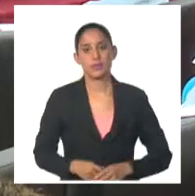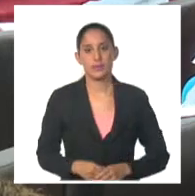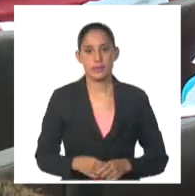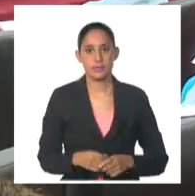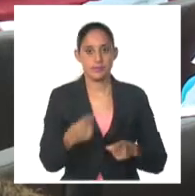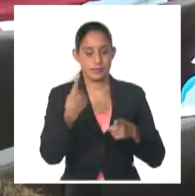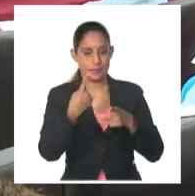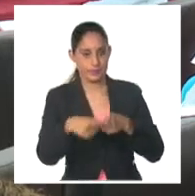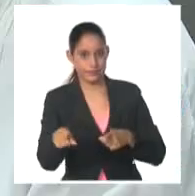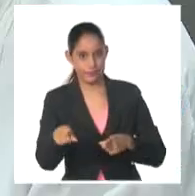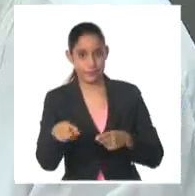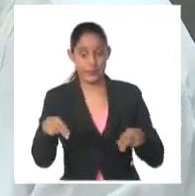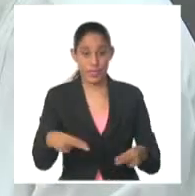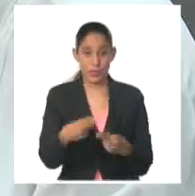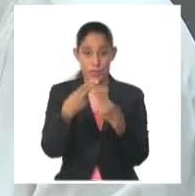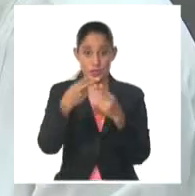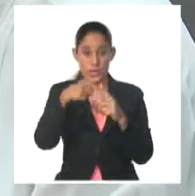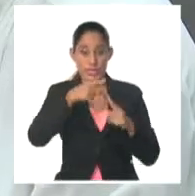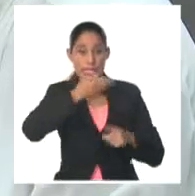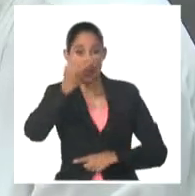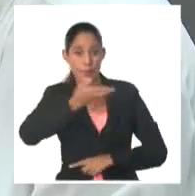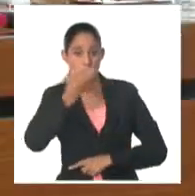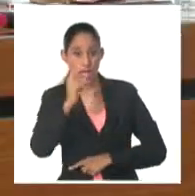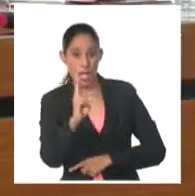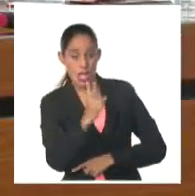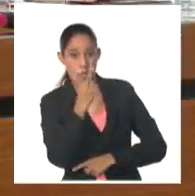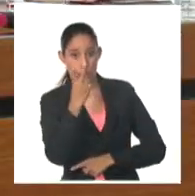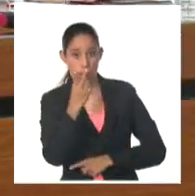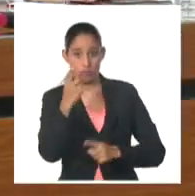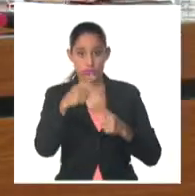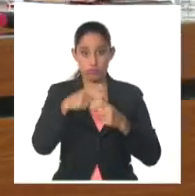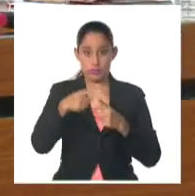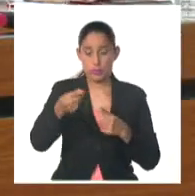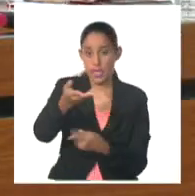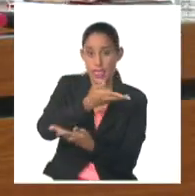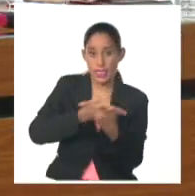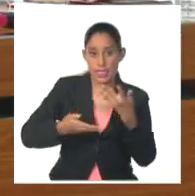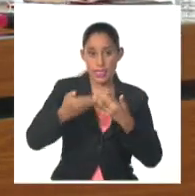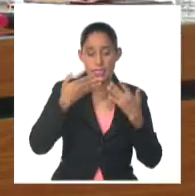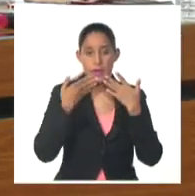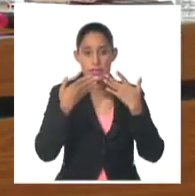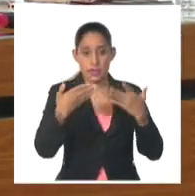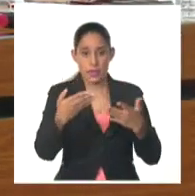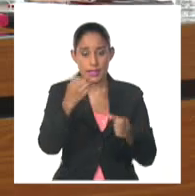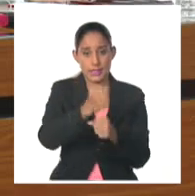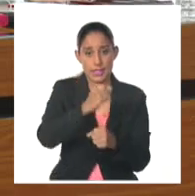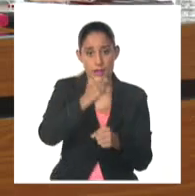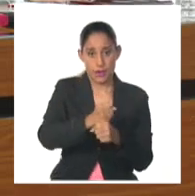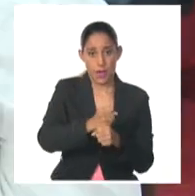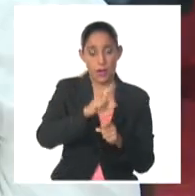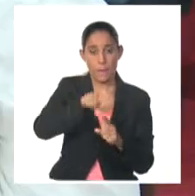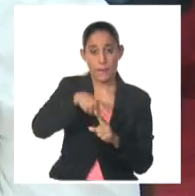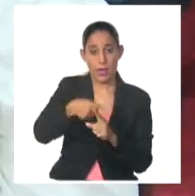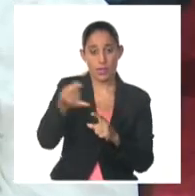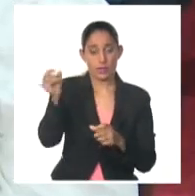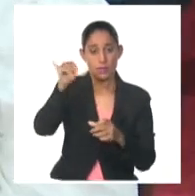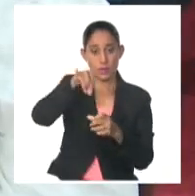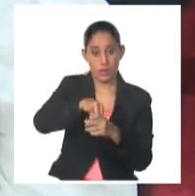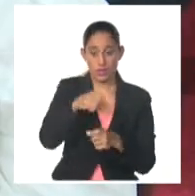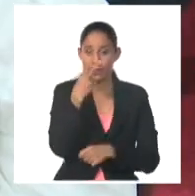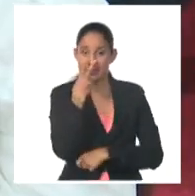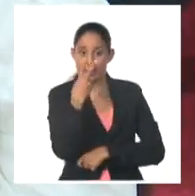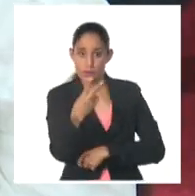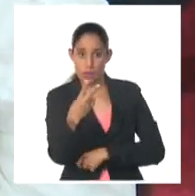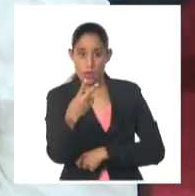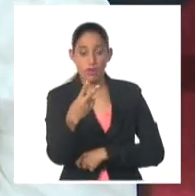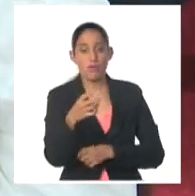teórico trabajó dos temáticas en comisiones. Se debatió sobre el papel del partido en el desarrollo económico, incluyendo la atención a las formas de gestión no